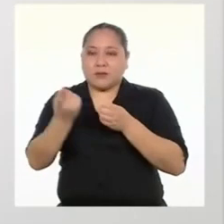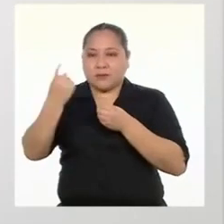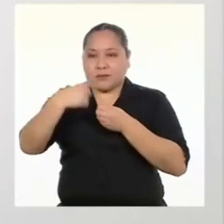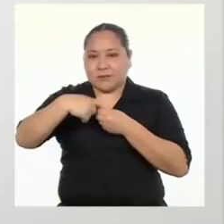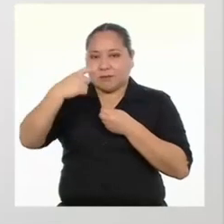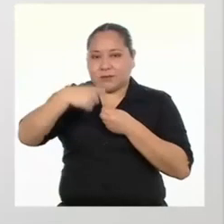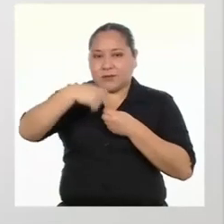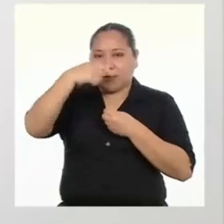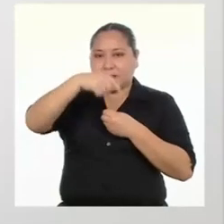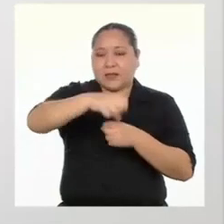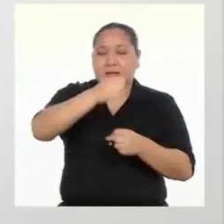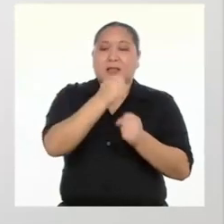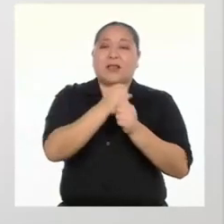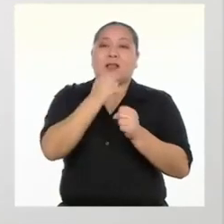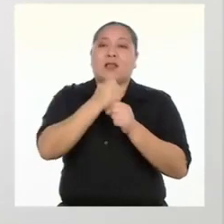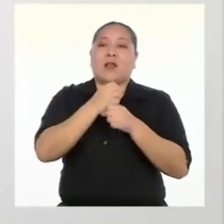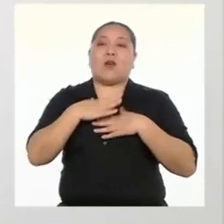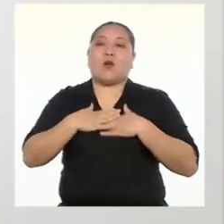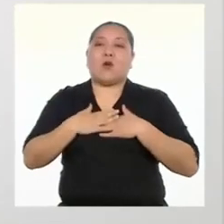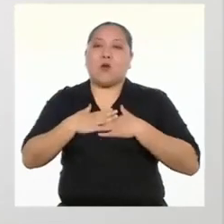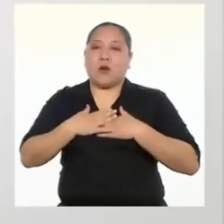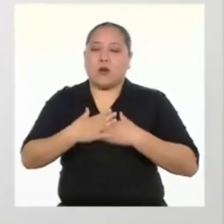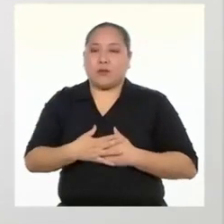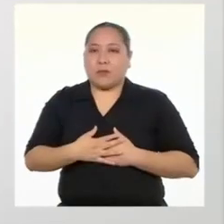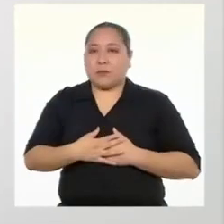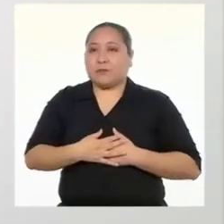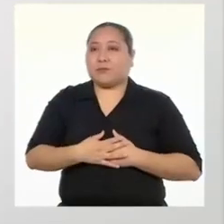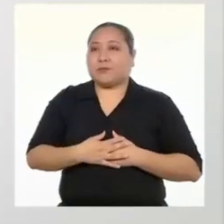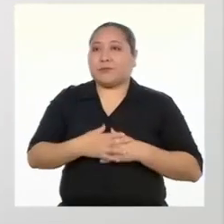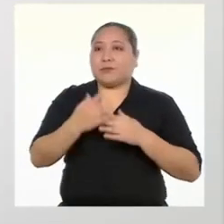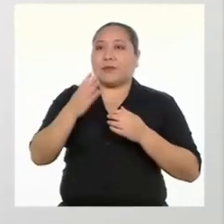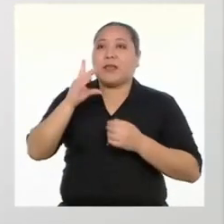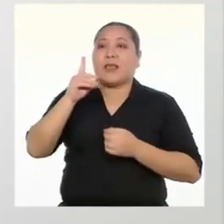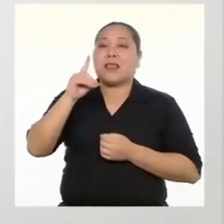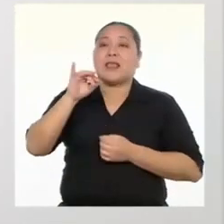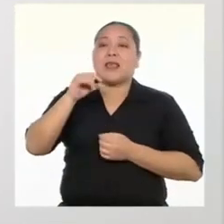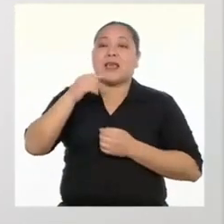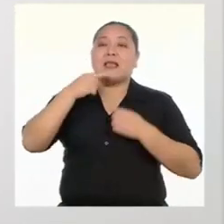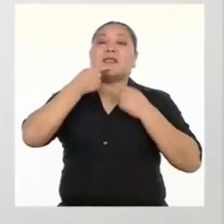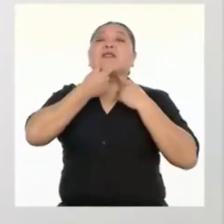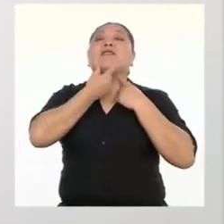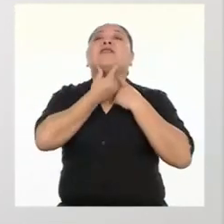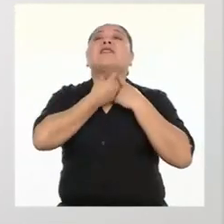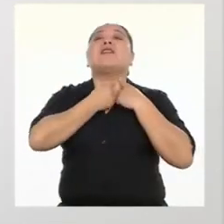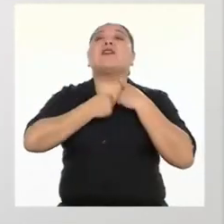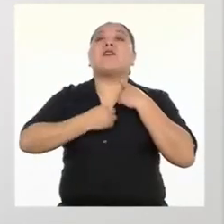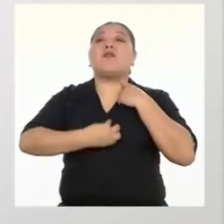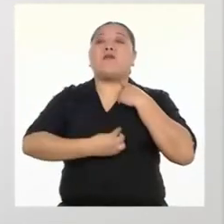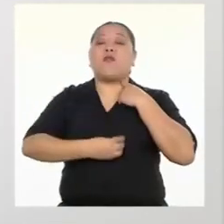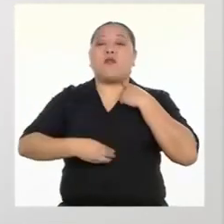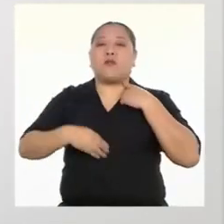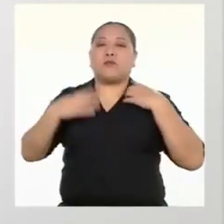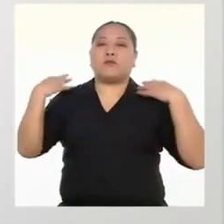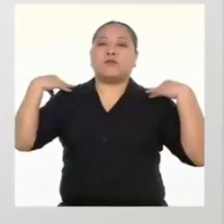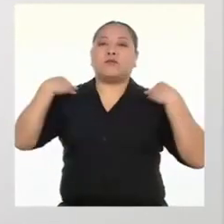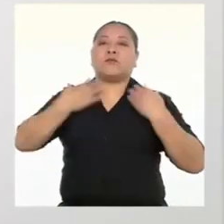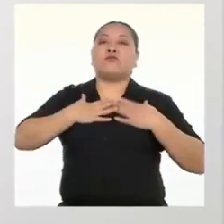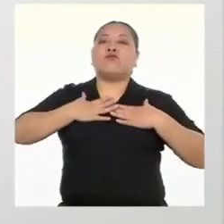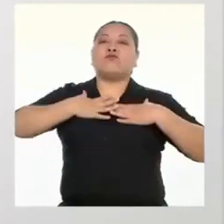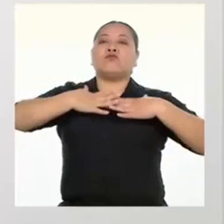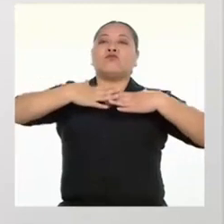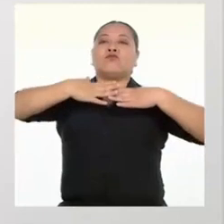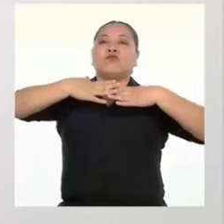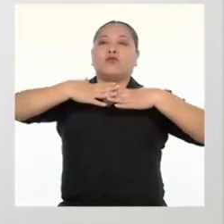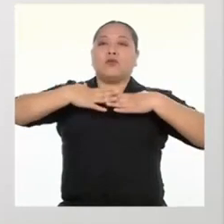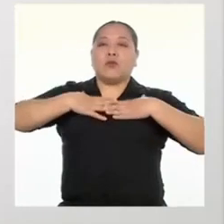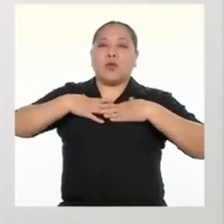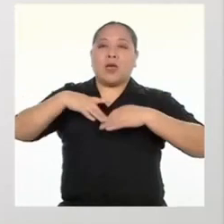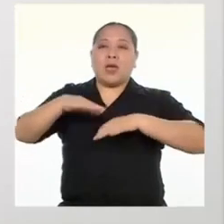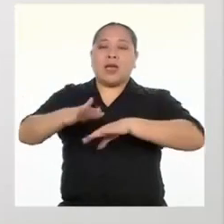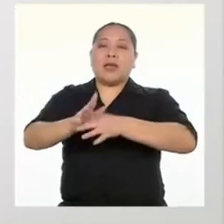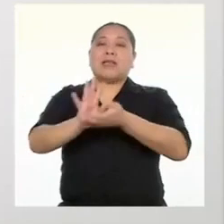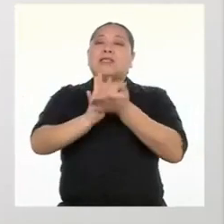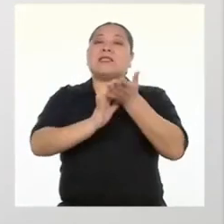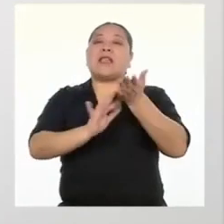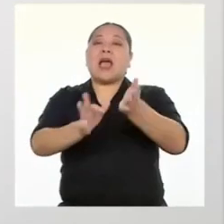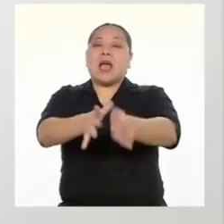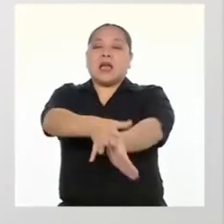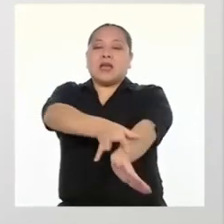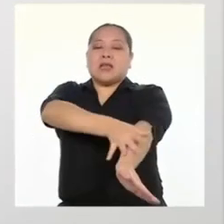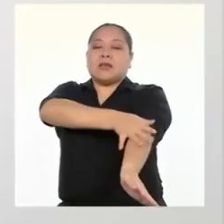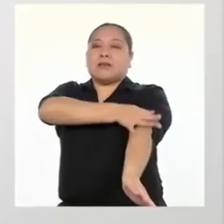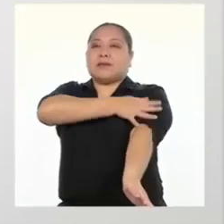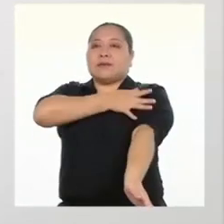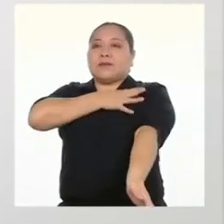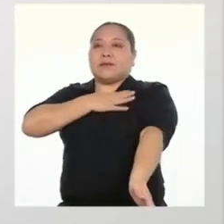en esta función del cuerpo: el sistema digestivo, el respiratorio, el circulatorio y el sistema excretor. Todos trabajan